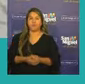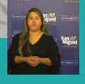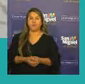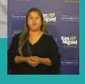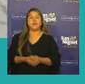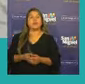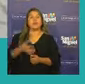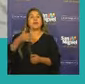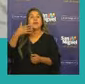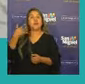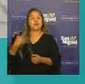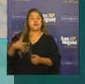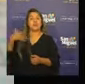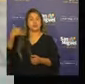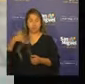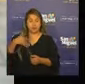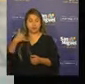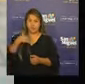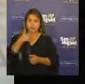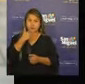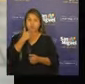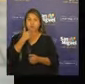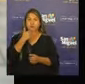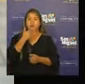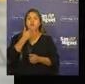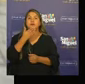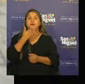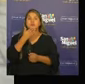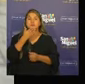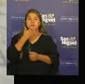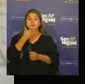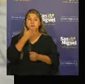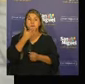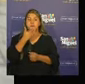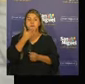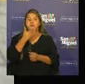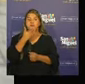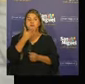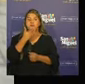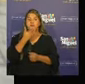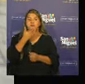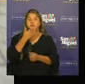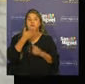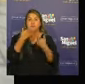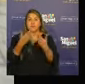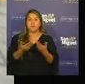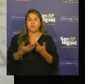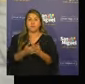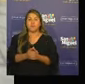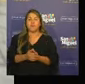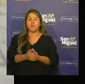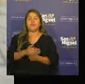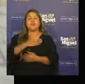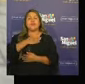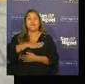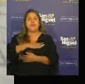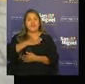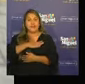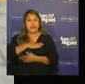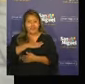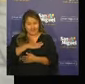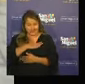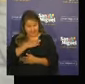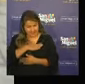Es sumamente importante además de tener la intención de poder